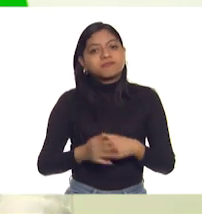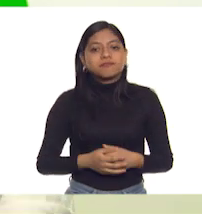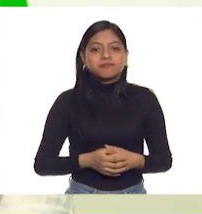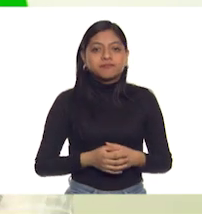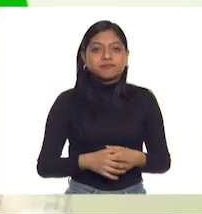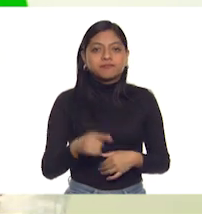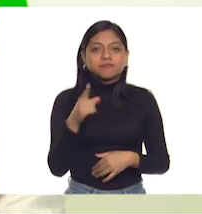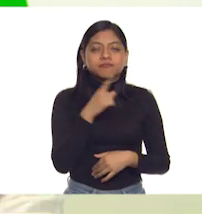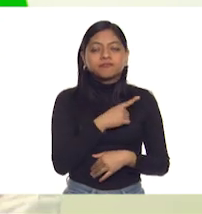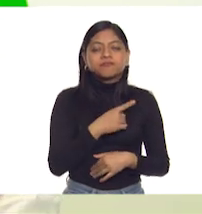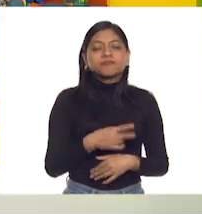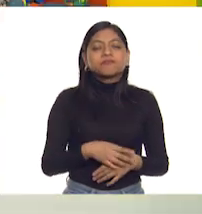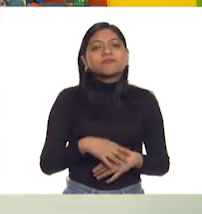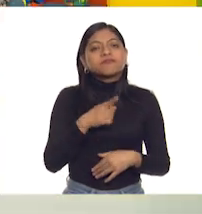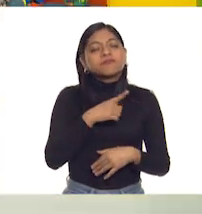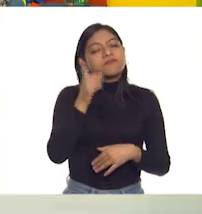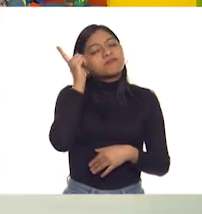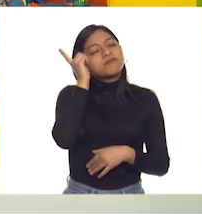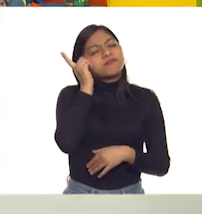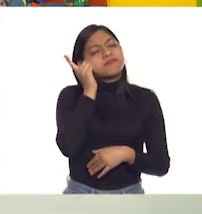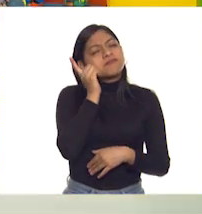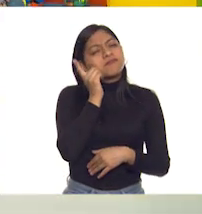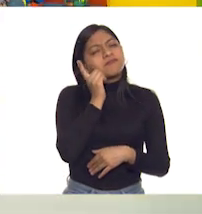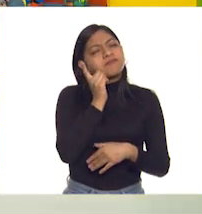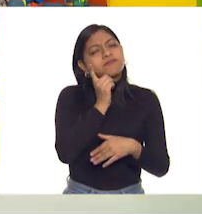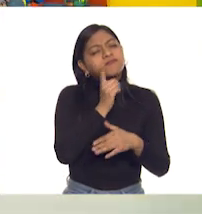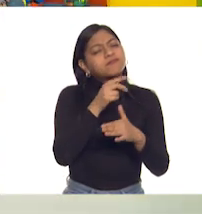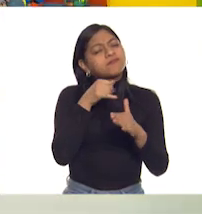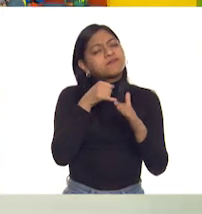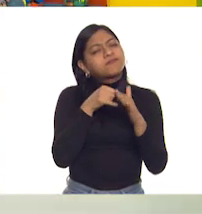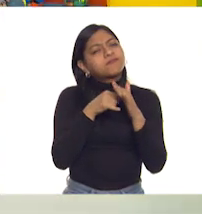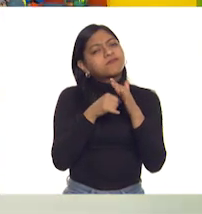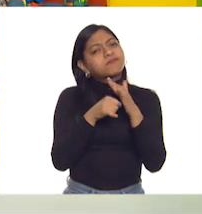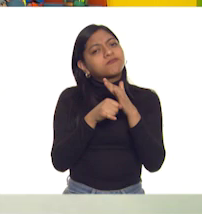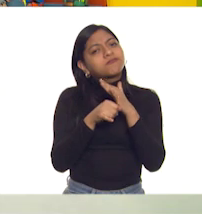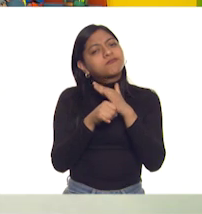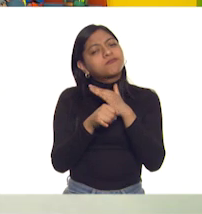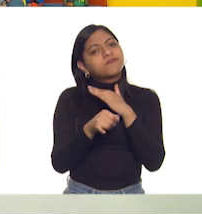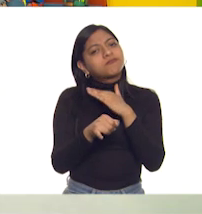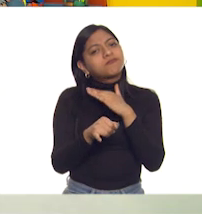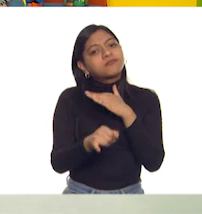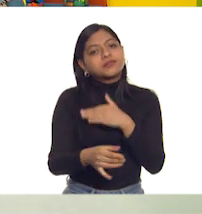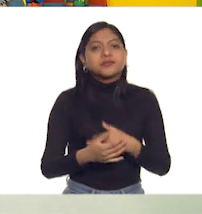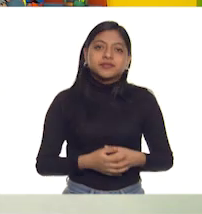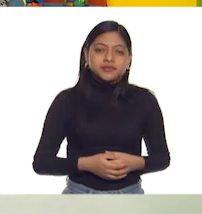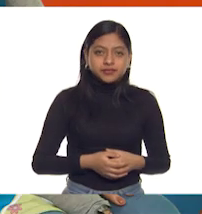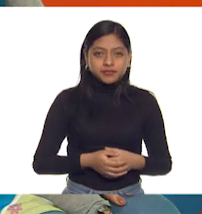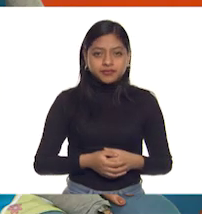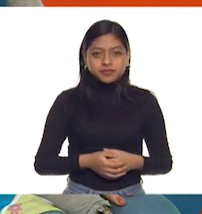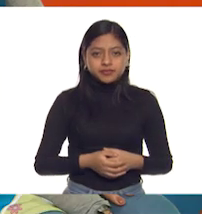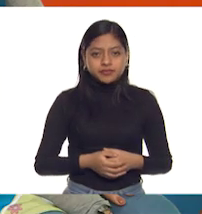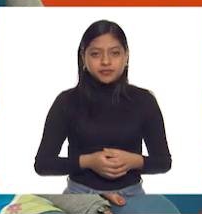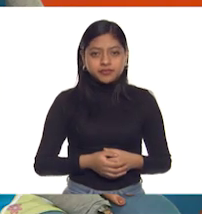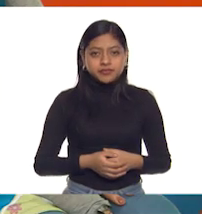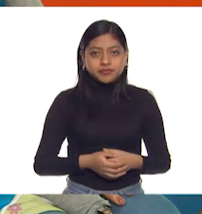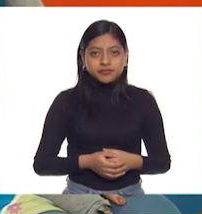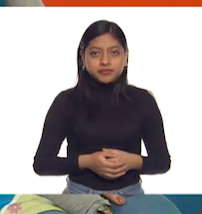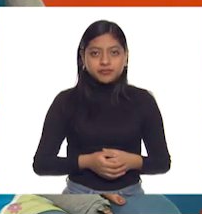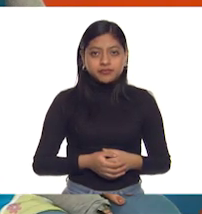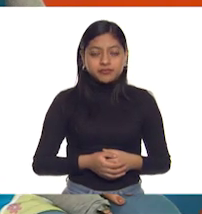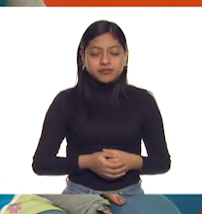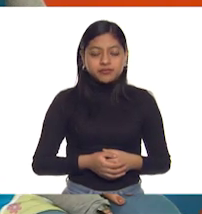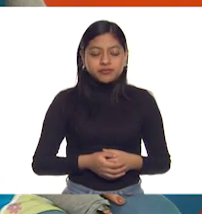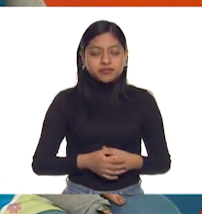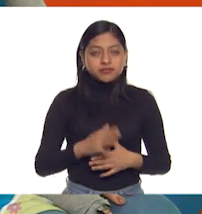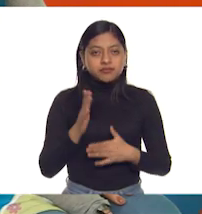a roncar. Y y se acordó